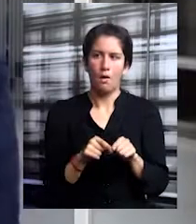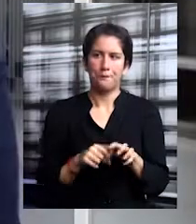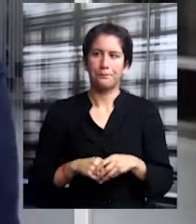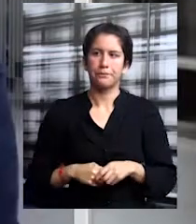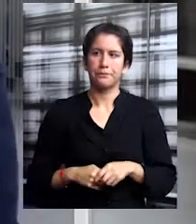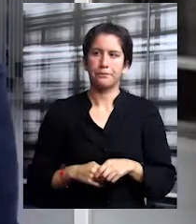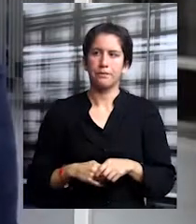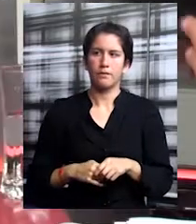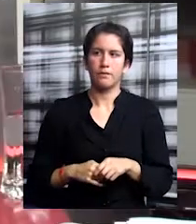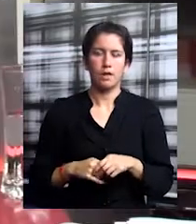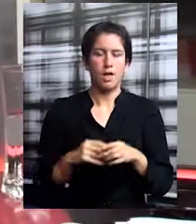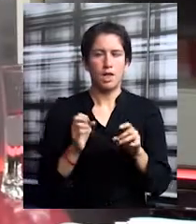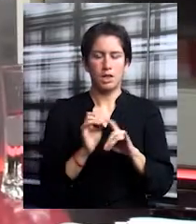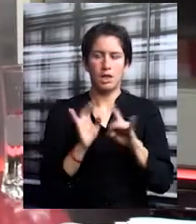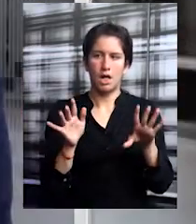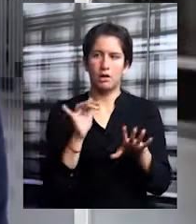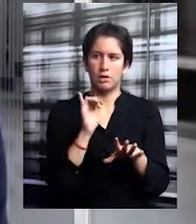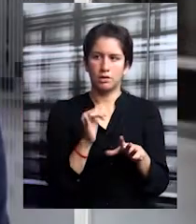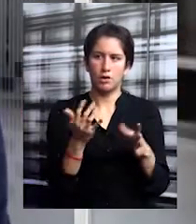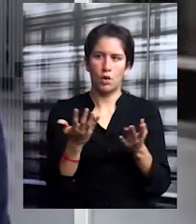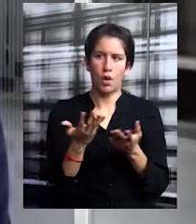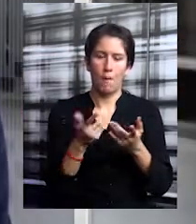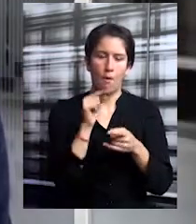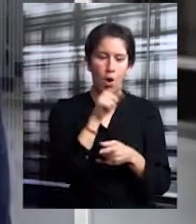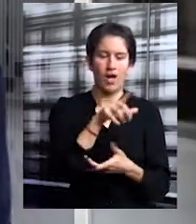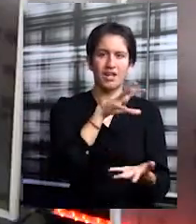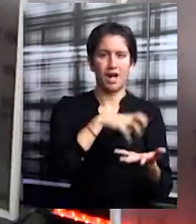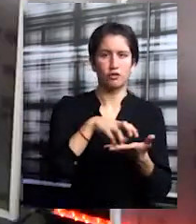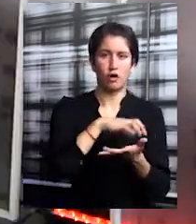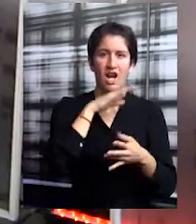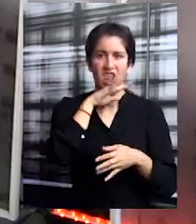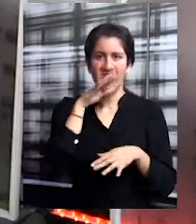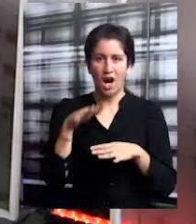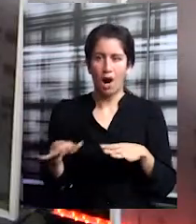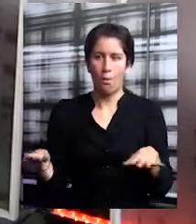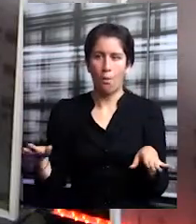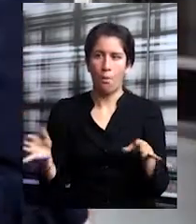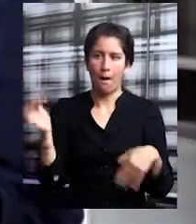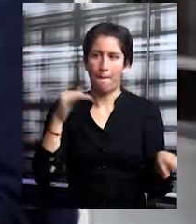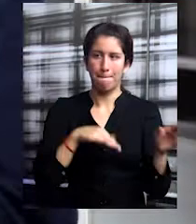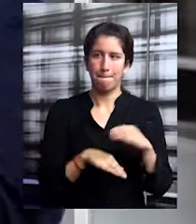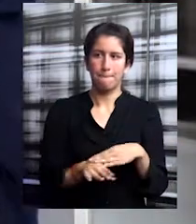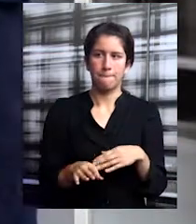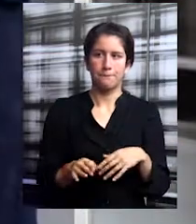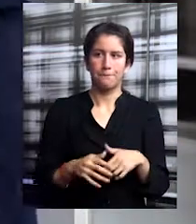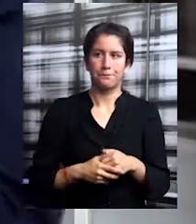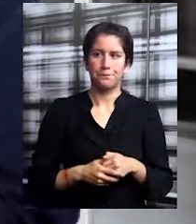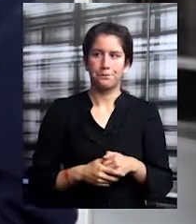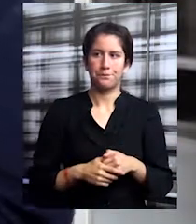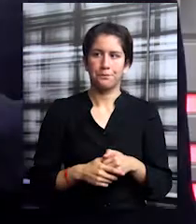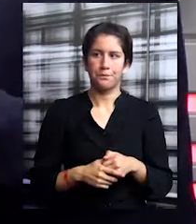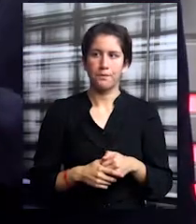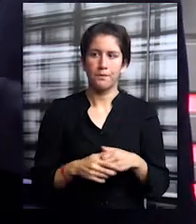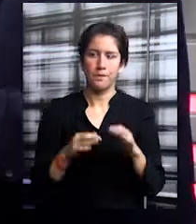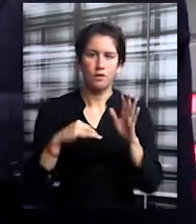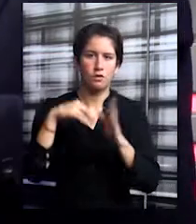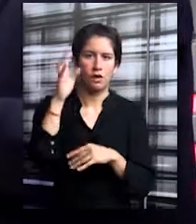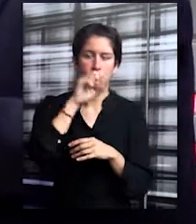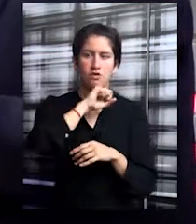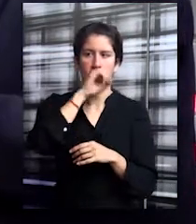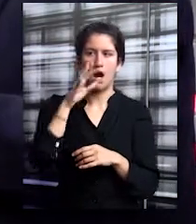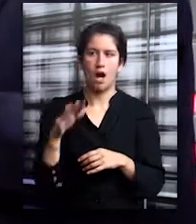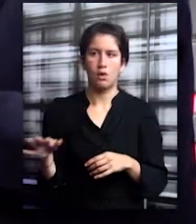acá en esta zona costera hay ciertos problemas, en lo que es el Valle Aconcagua, lo que es Petorca, seguimos con